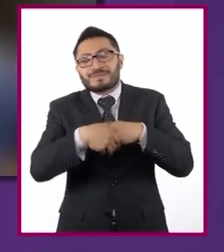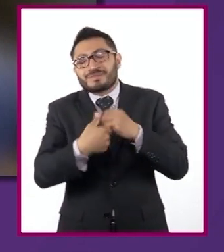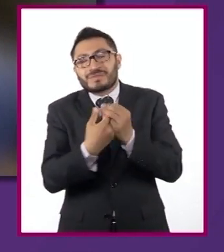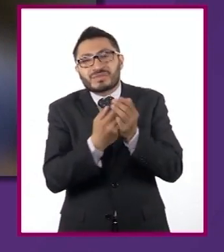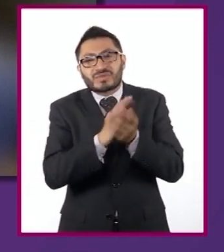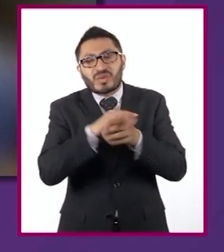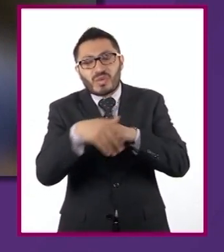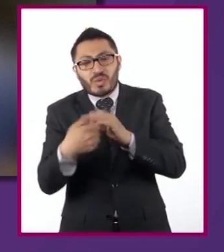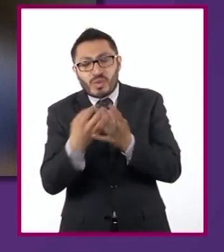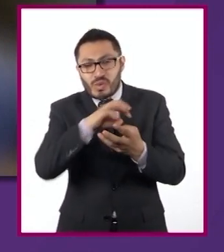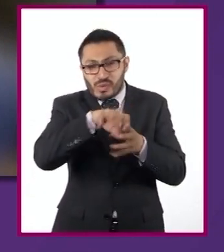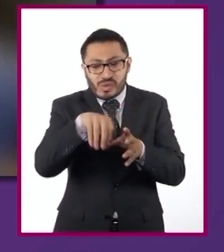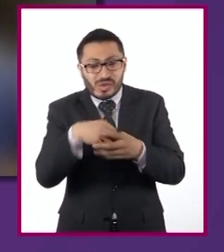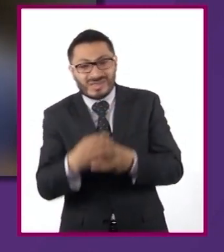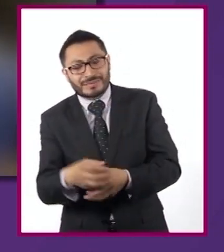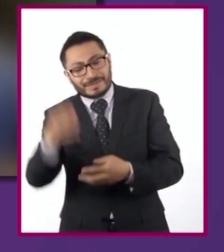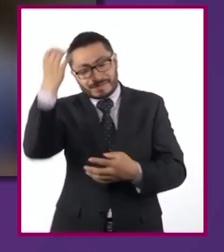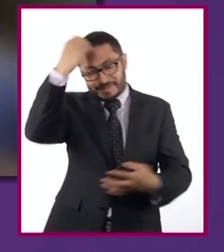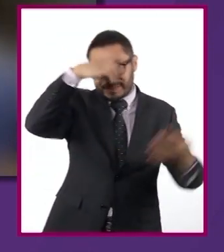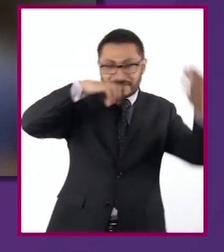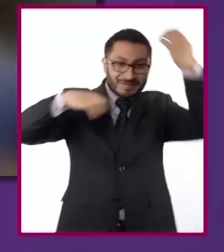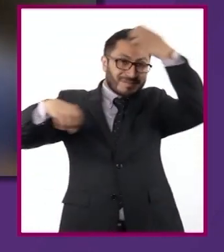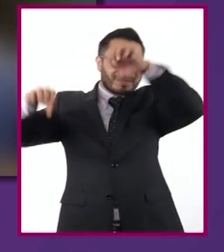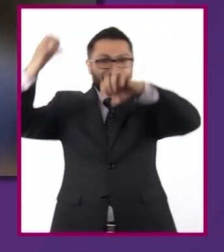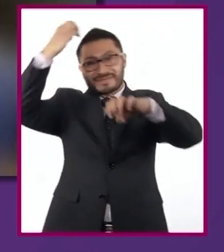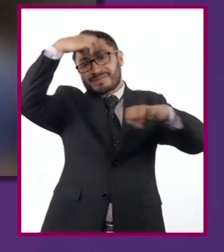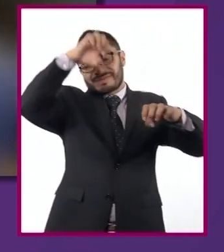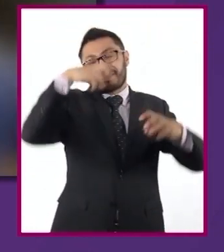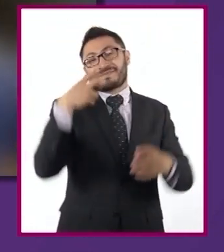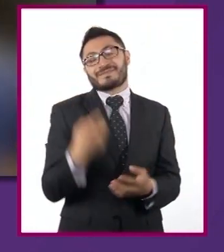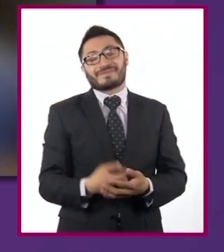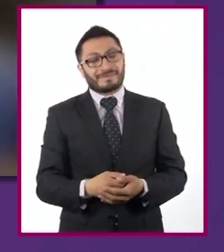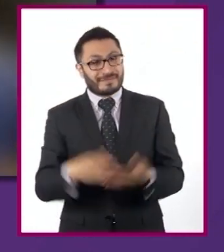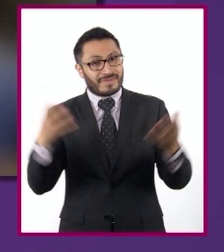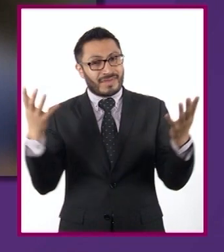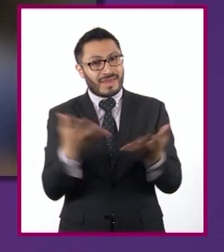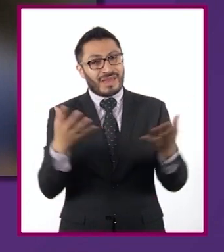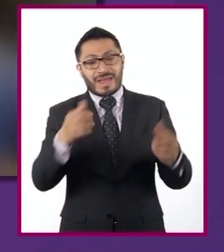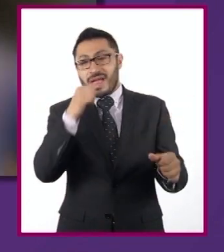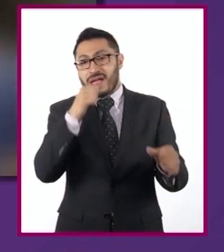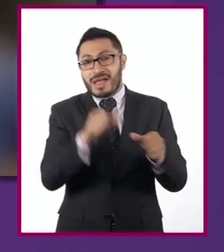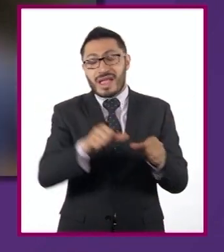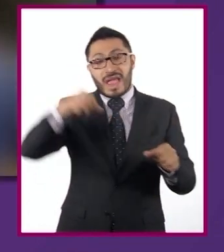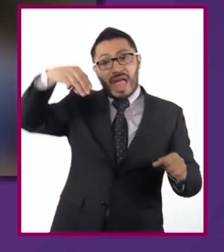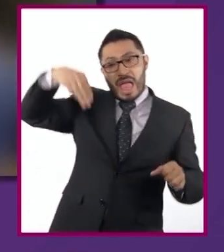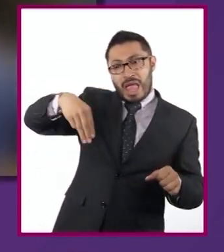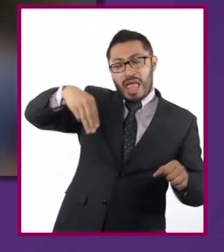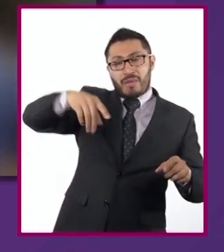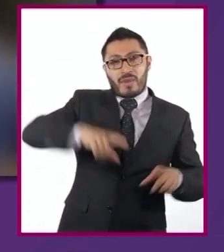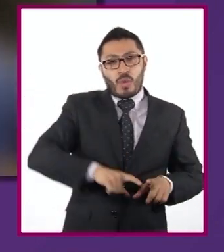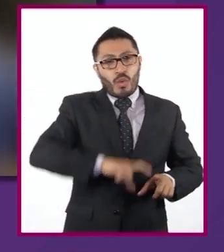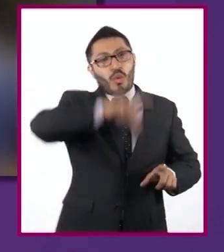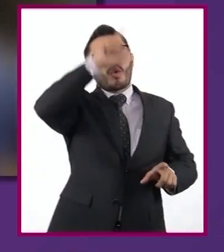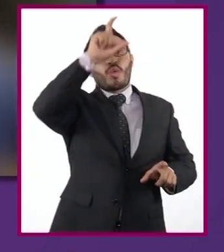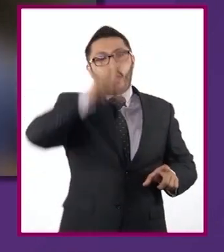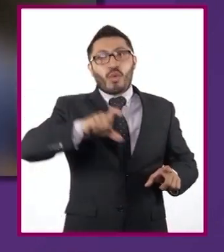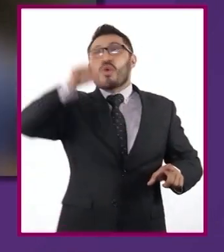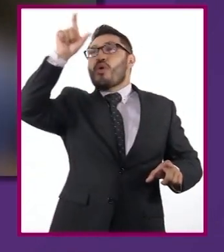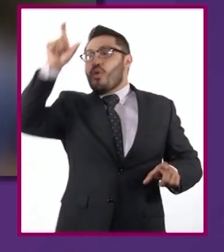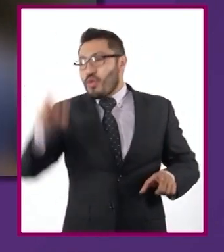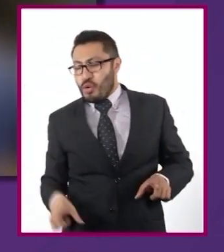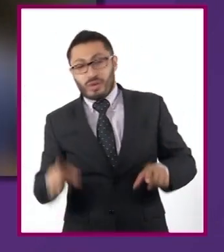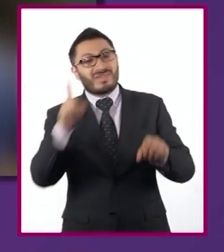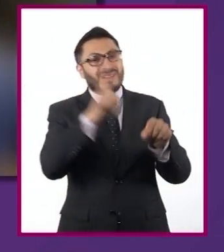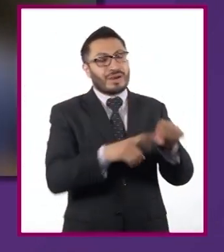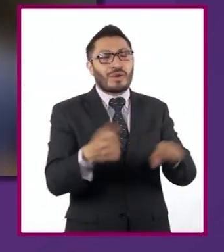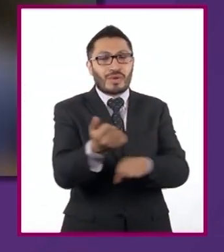revolverlos, experimentar con ellos. Hacer una letra M enorme de color amarillo,